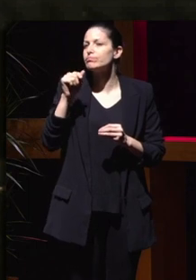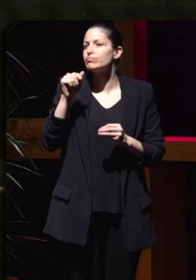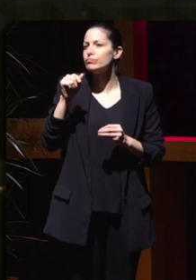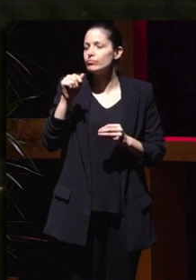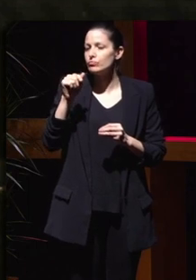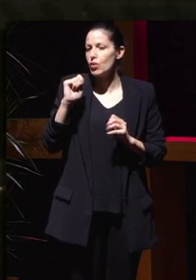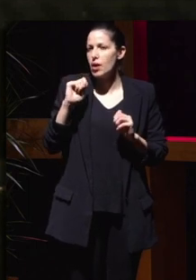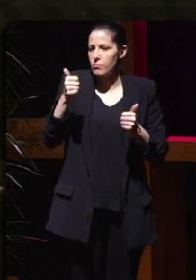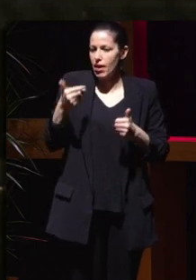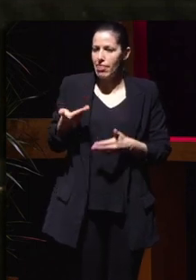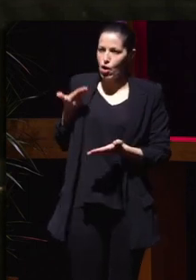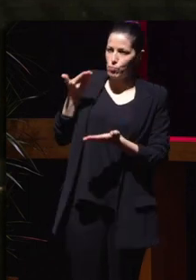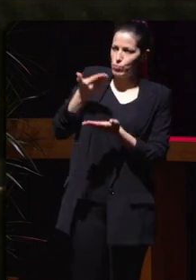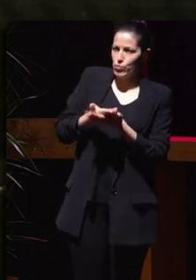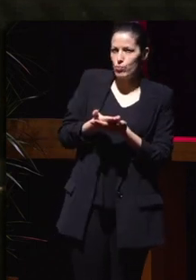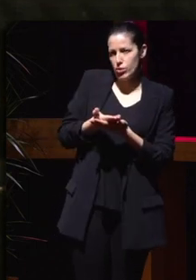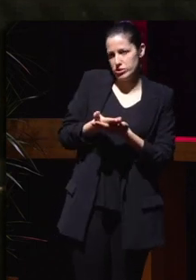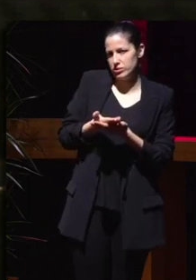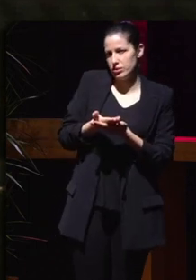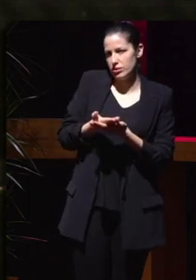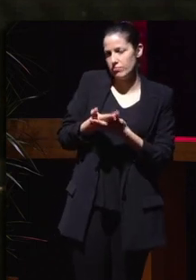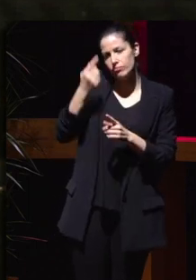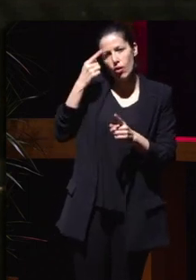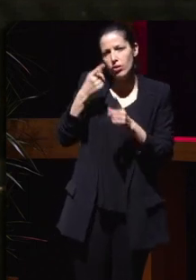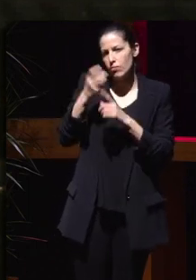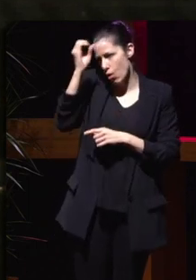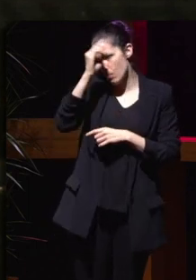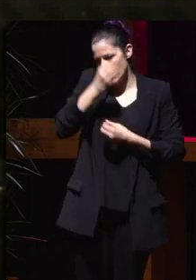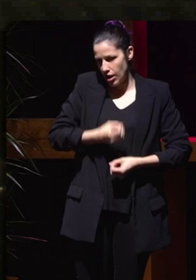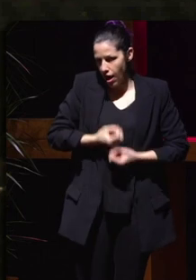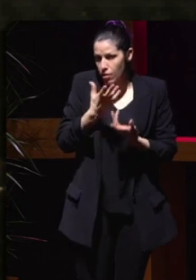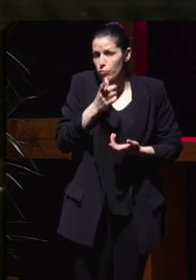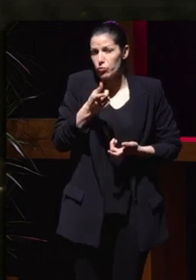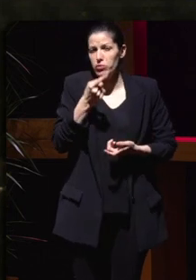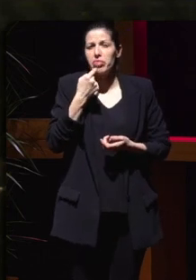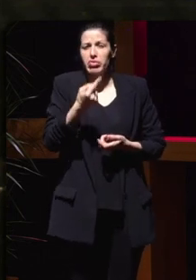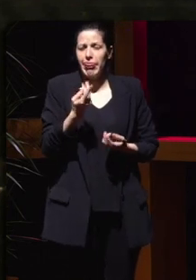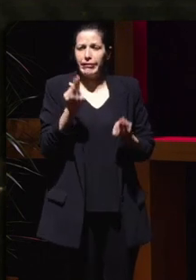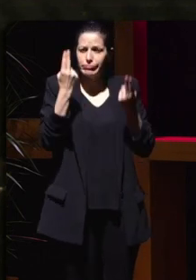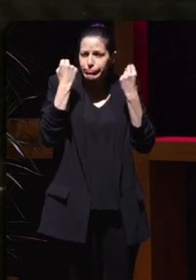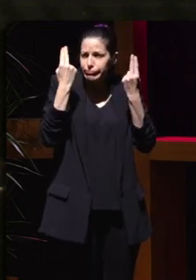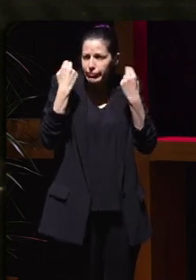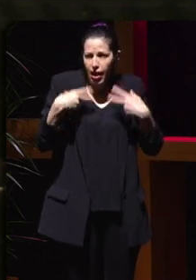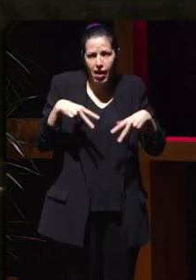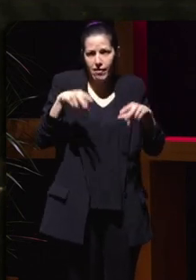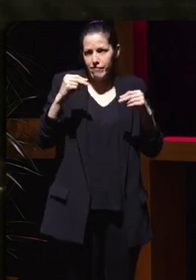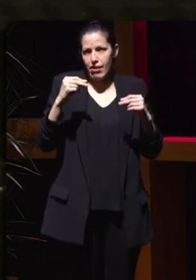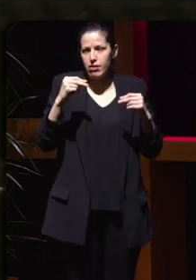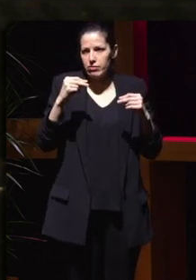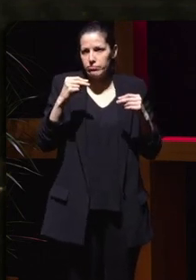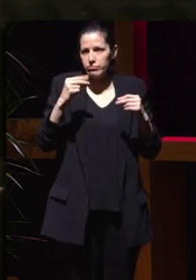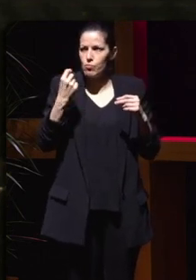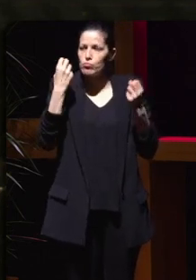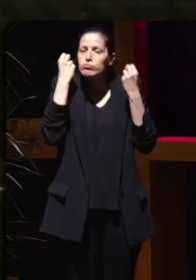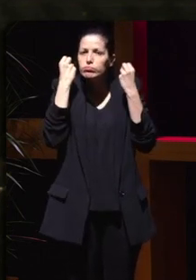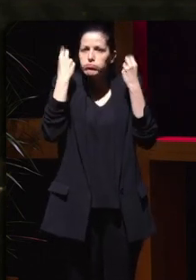empezar a opinar porque creo que en esto que falas no de ser la Buda de nonca al arte o feito no de atreverte a